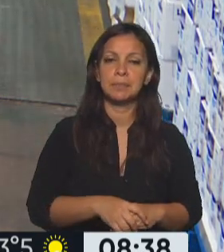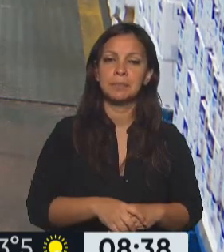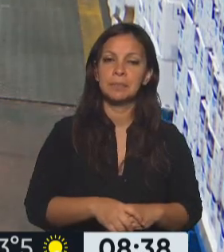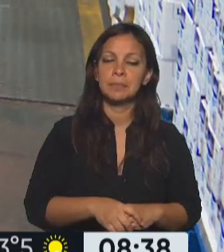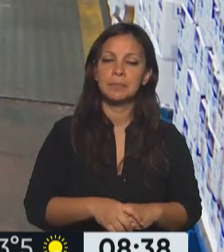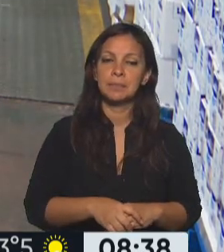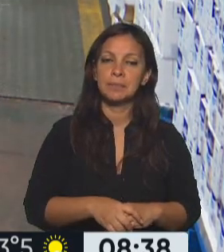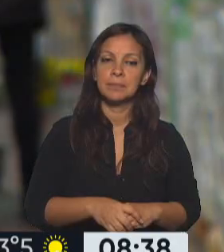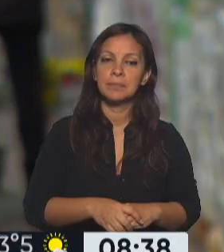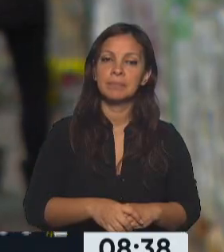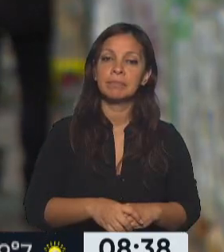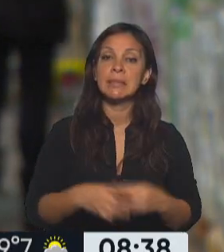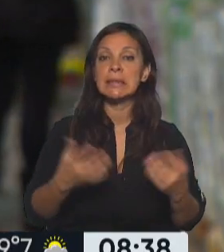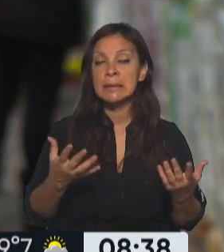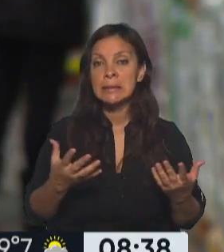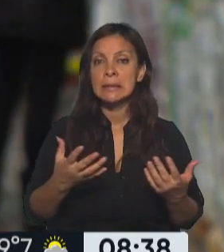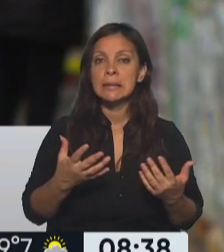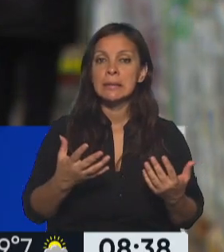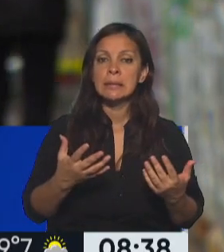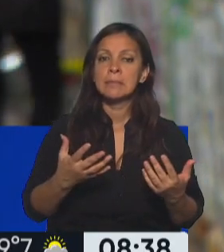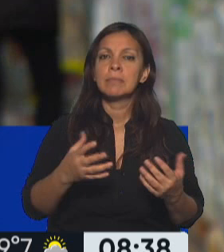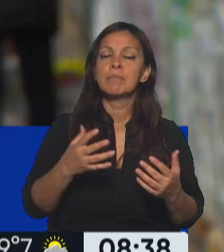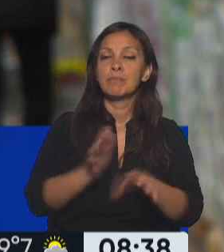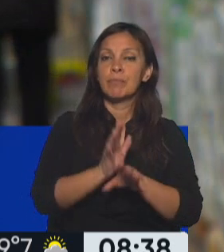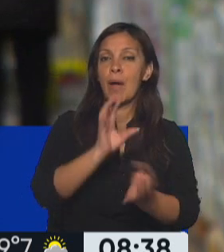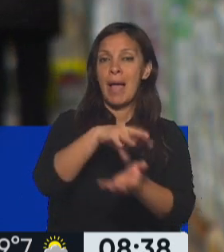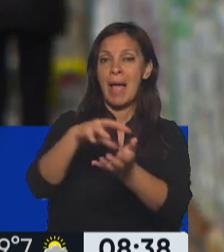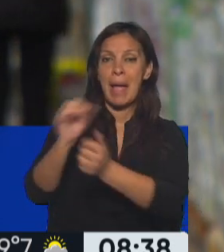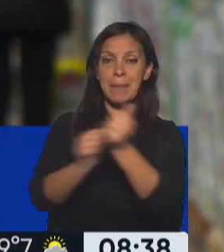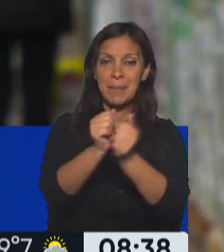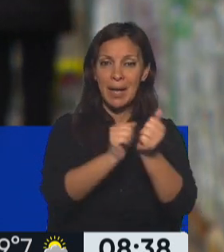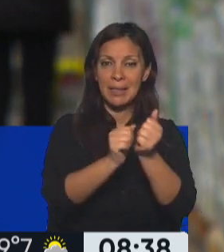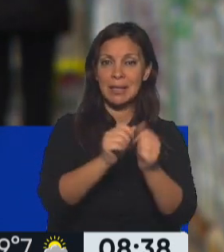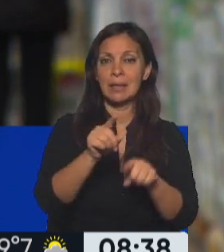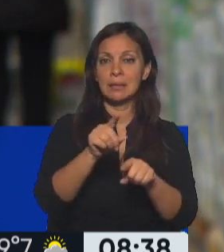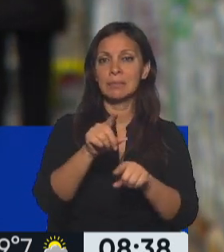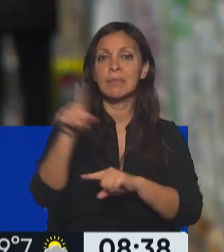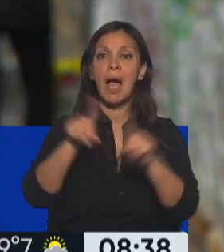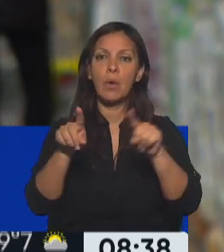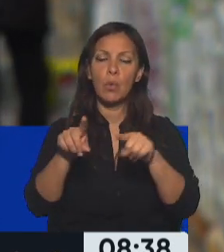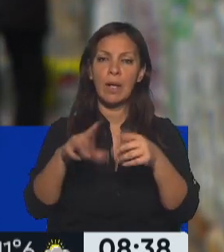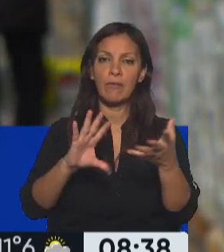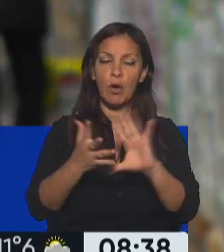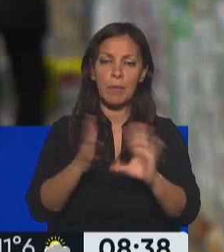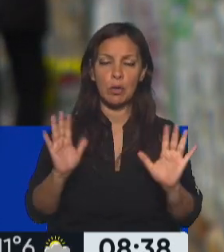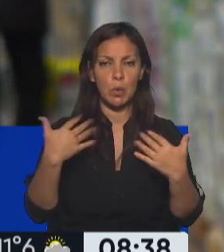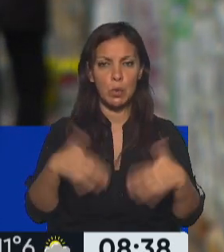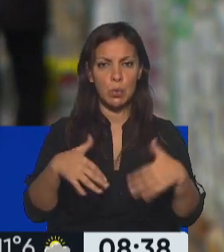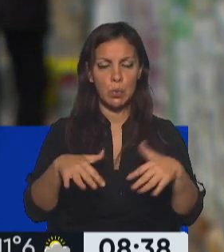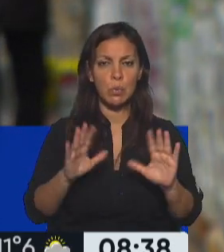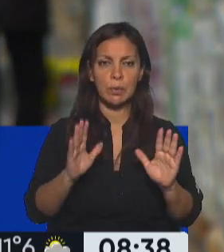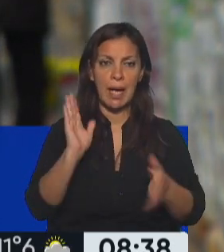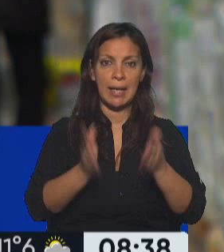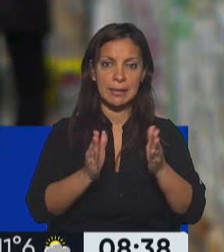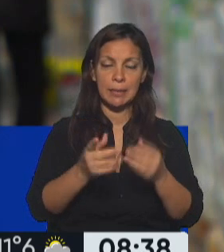Mira, estamos recibiendo acciones de parte de los proveedores, en algunos casos bastante agresivas. Te puedo nombrar